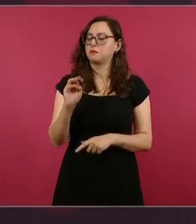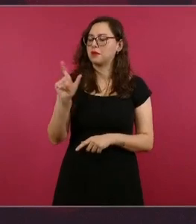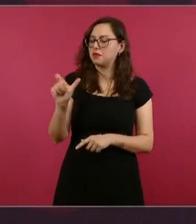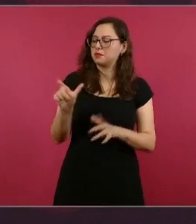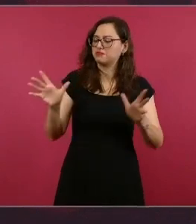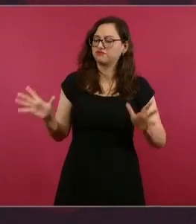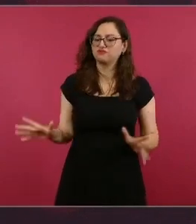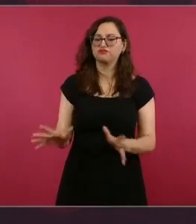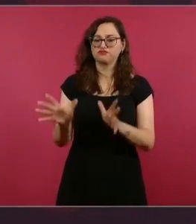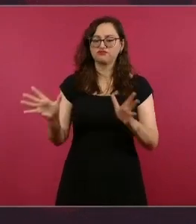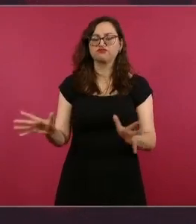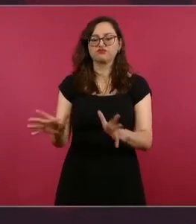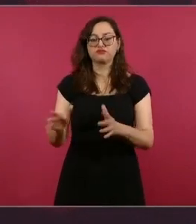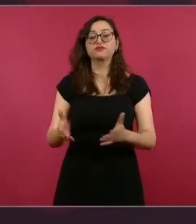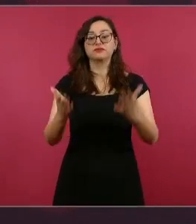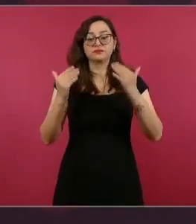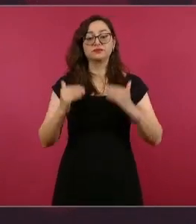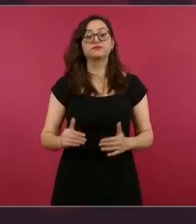Este, por acá.